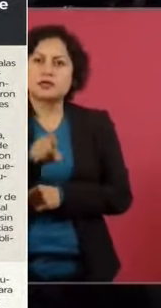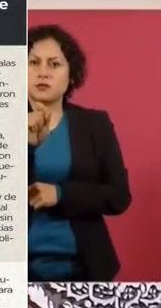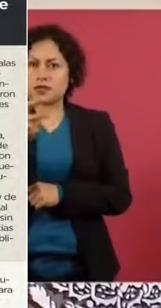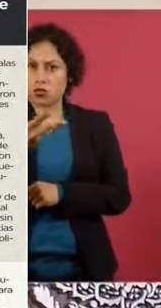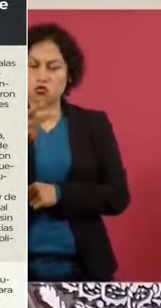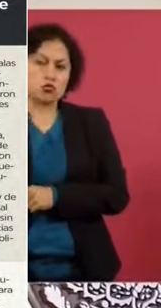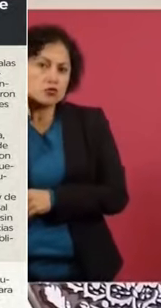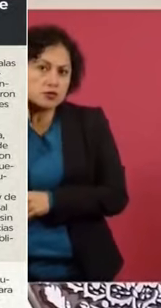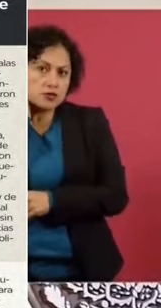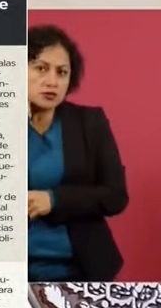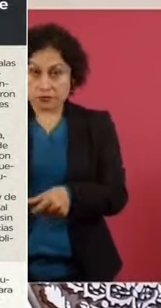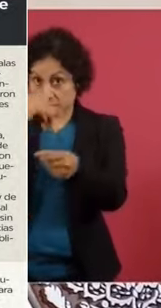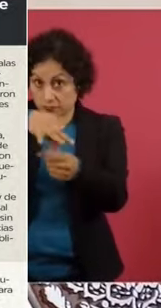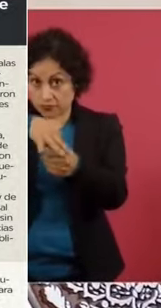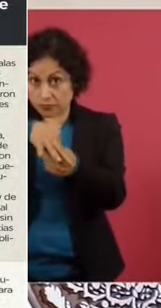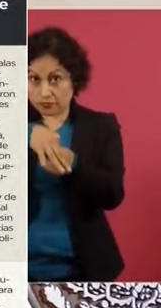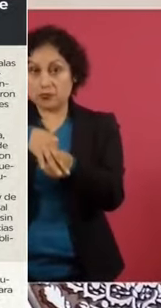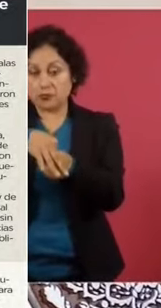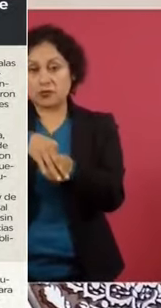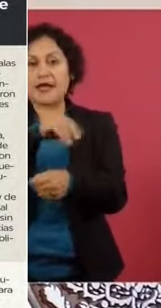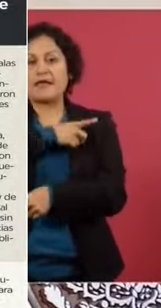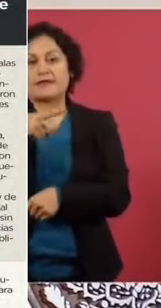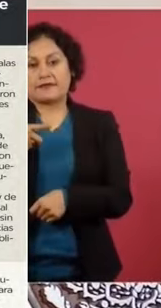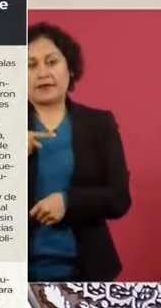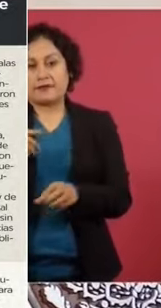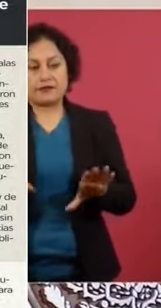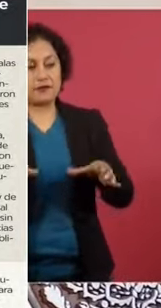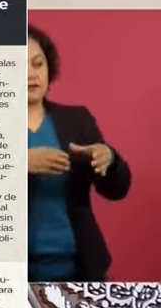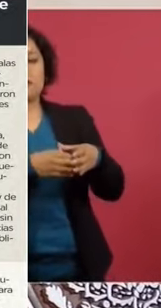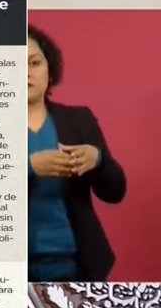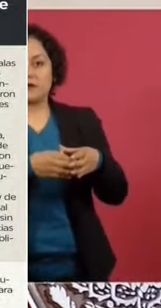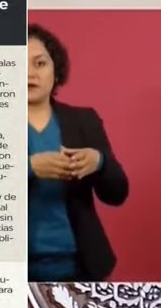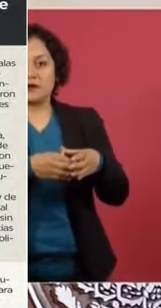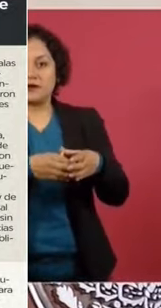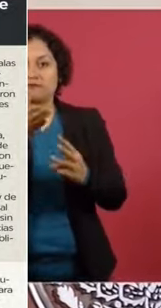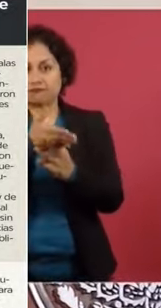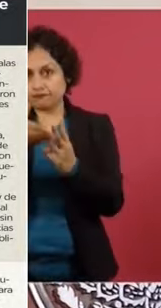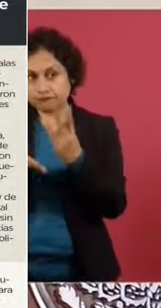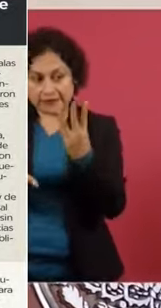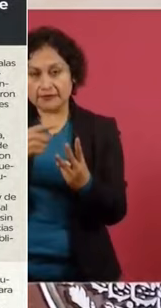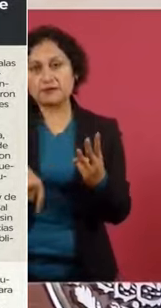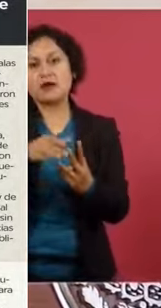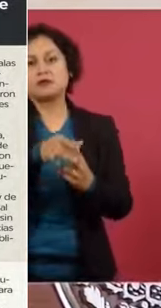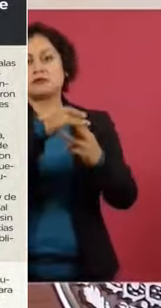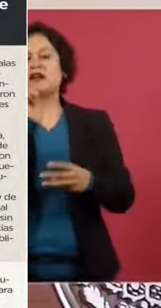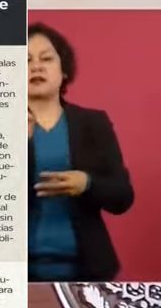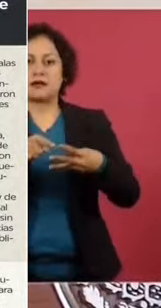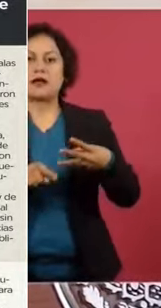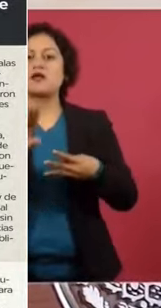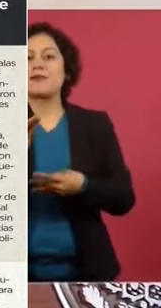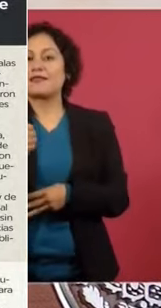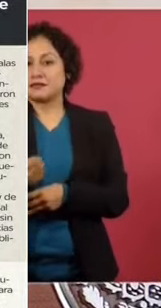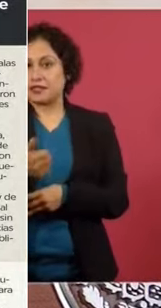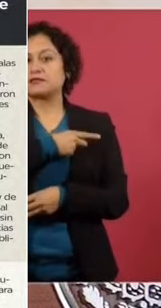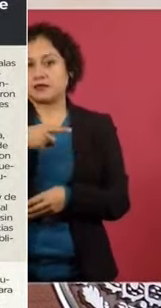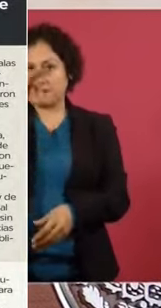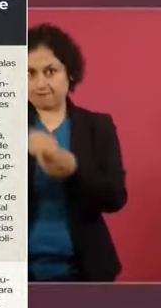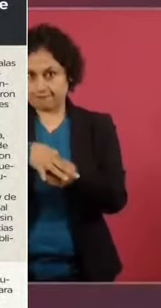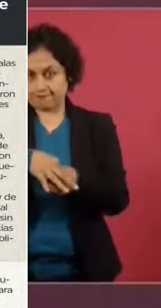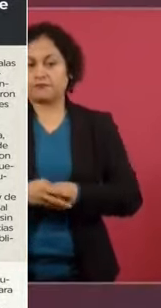senadores, son dos terceras partes la mayoría calificada, 96 tienen que aprobar.